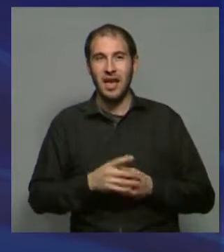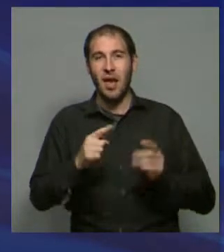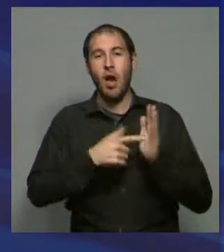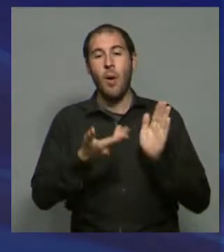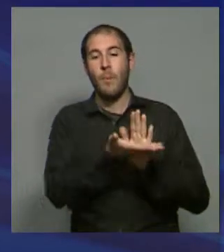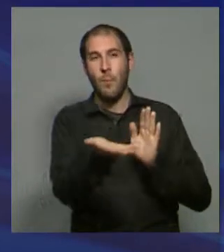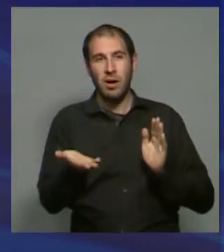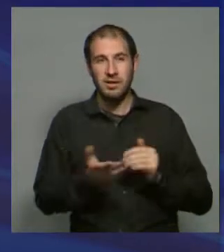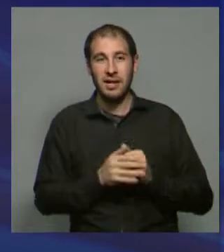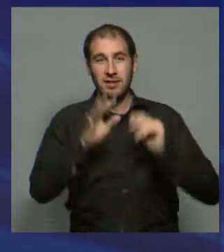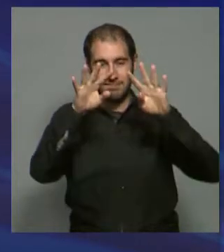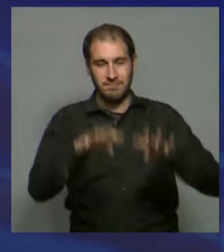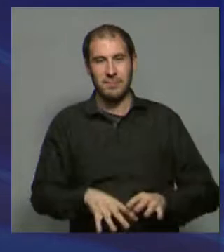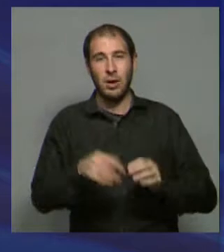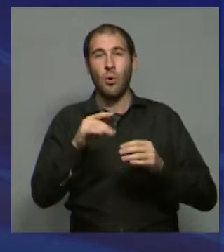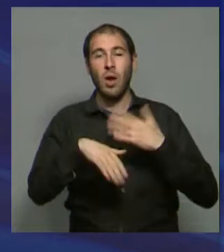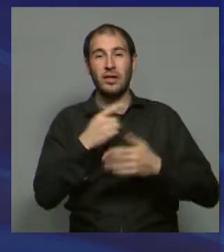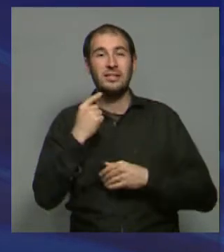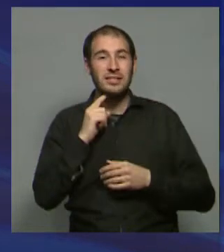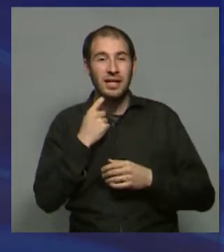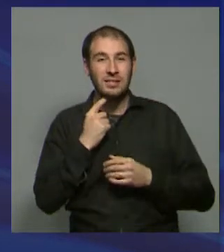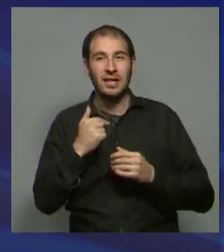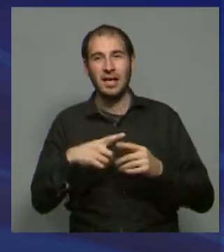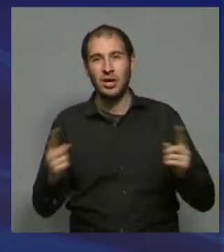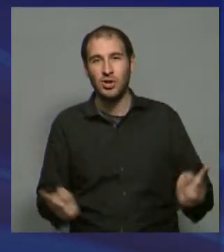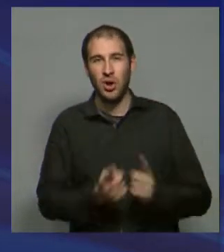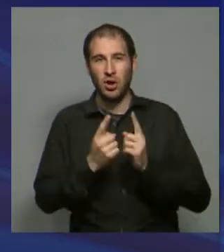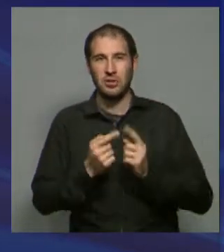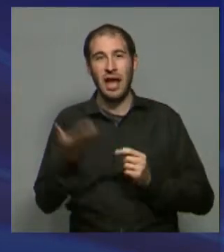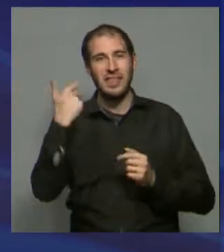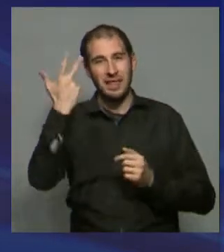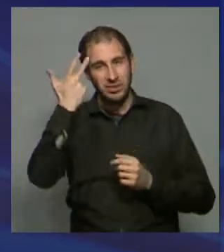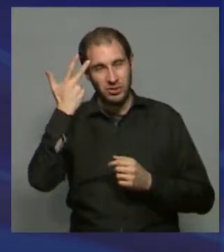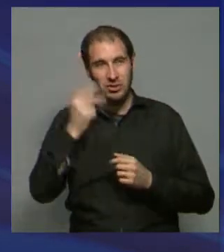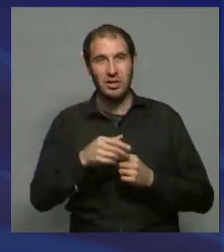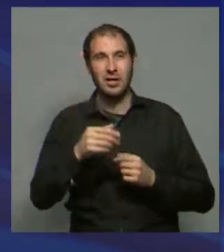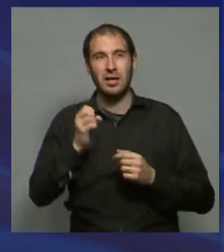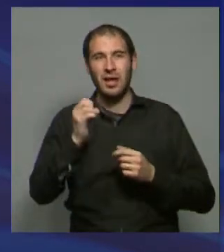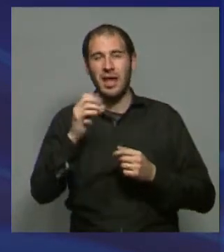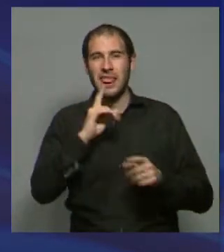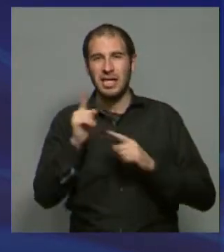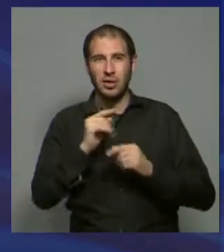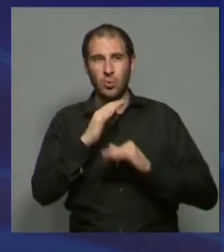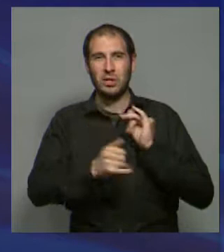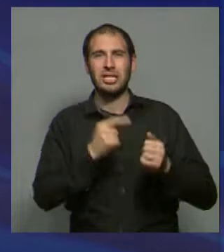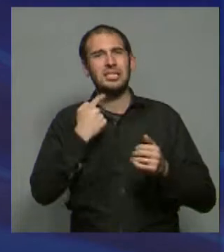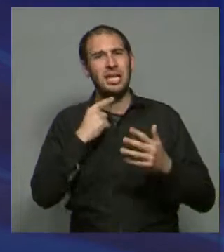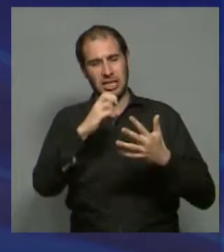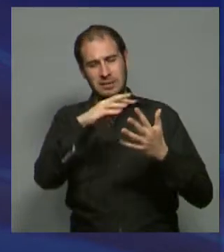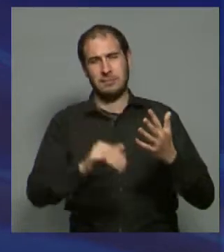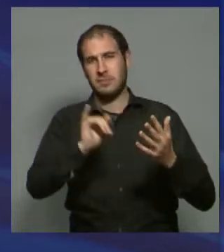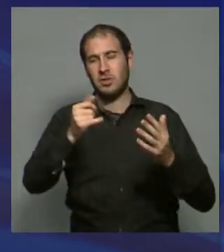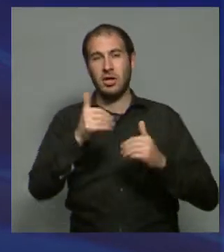conocer justamente esta nómina. De 13 jugadores se recortó la nómina, habían 18. Sergio Oveja Hernández dijo, voy a poner los 13 que van a